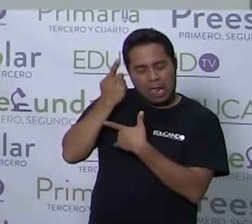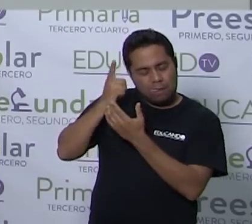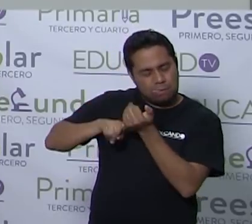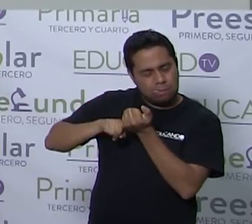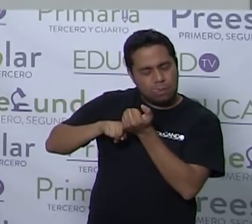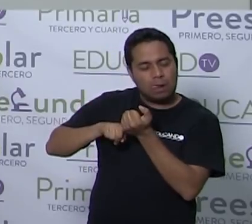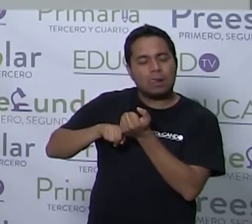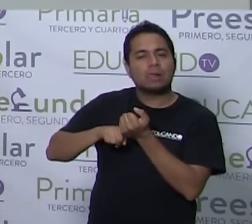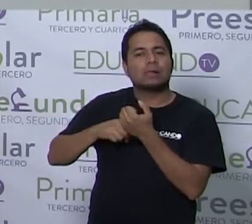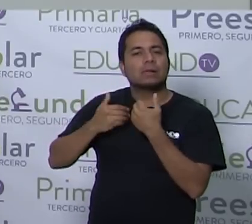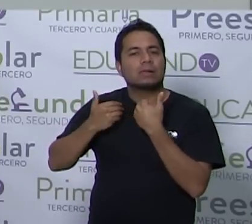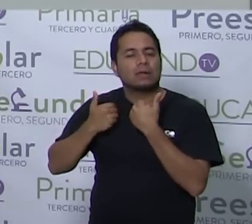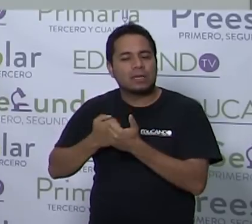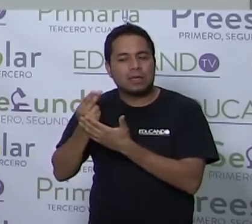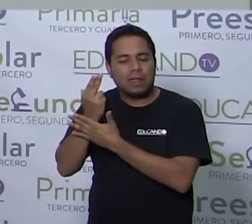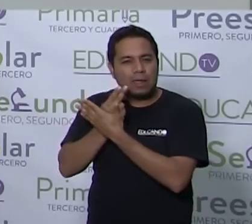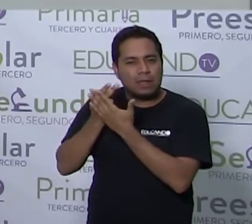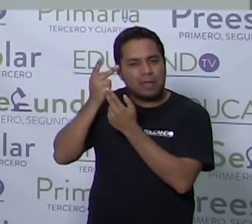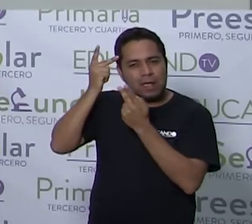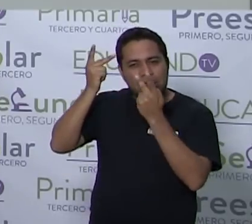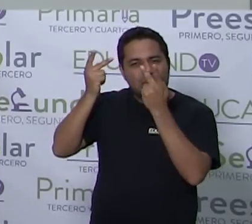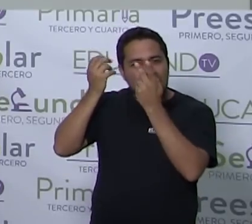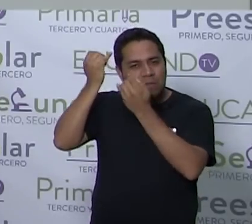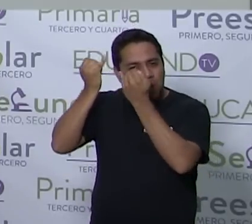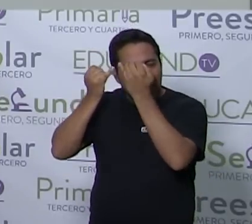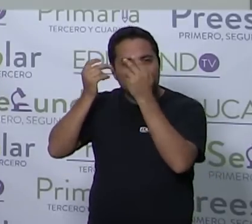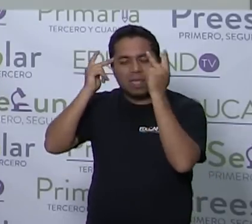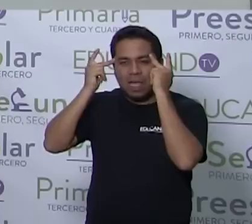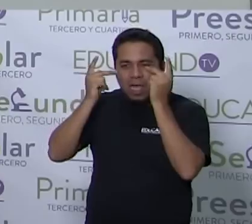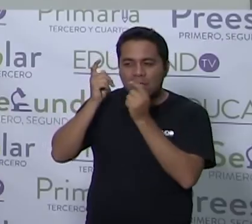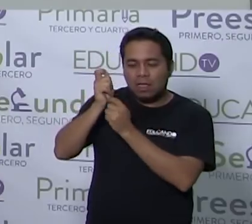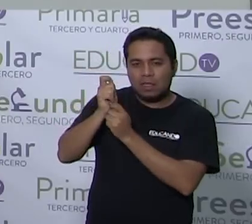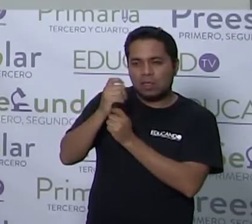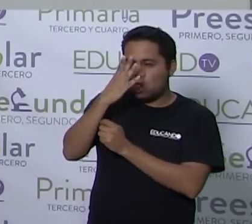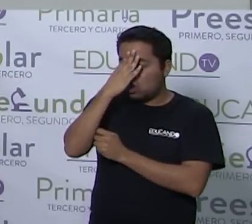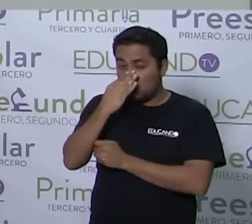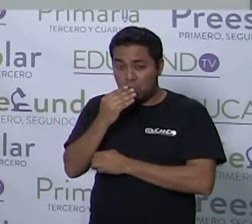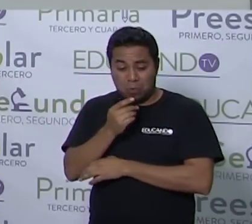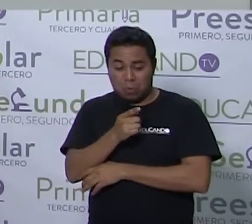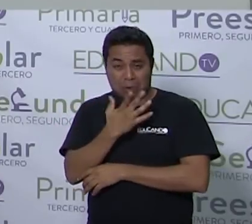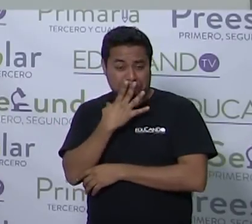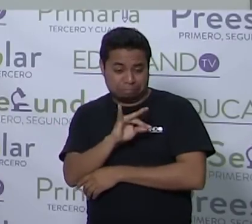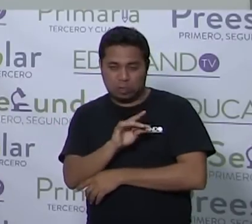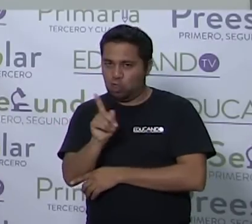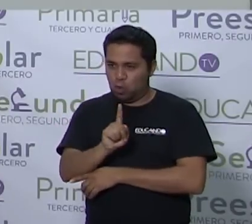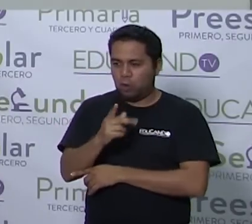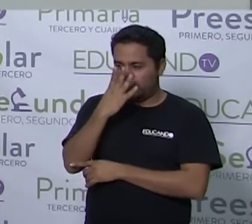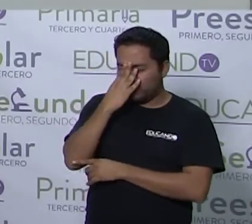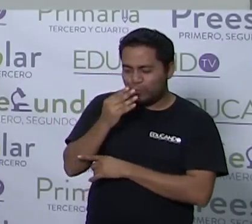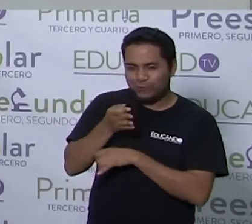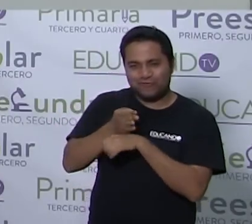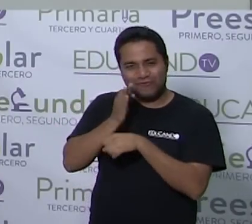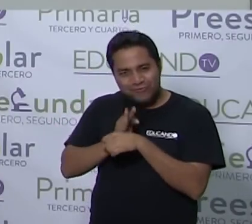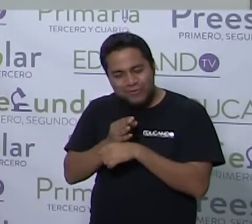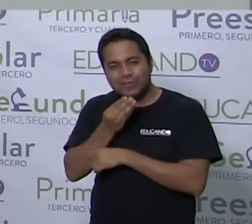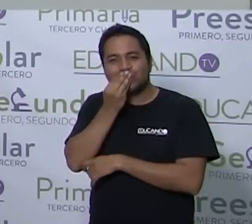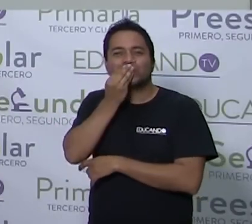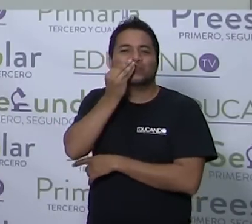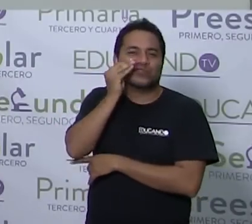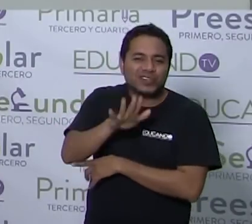se recrea la imagen de un lobo, ya no un lobo cualquiera, un lobo simpático, un